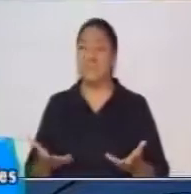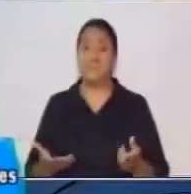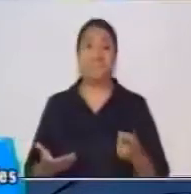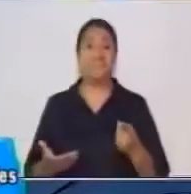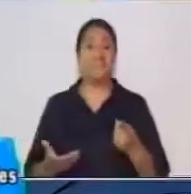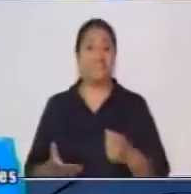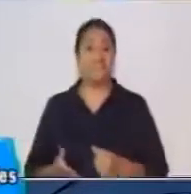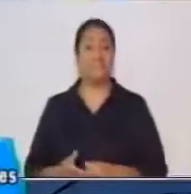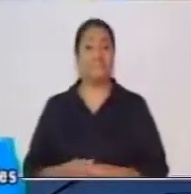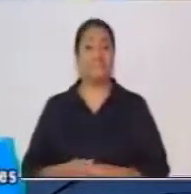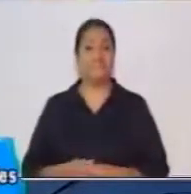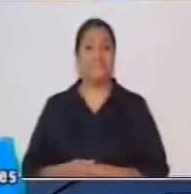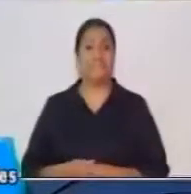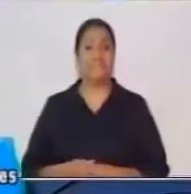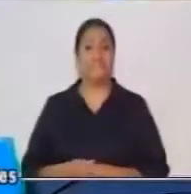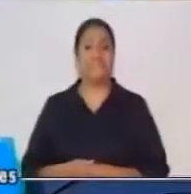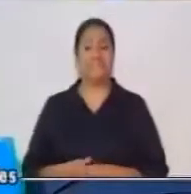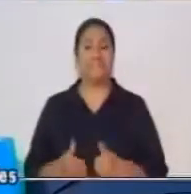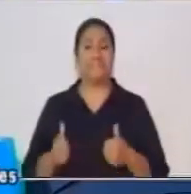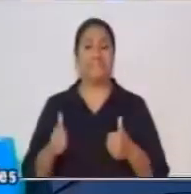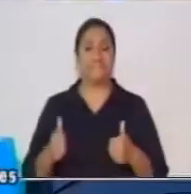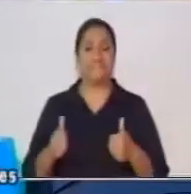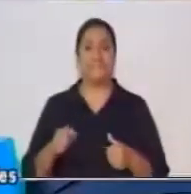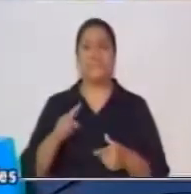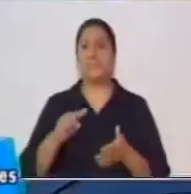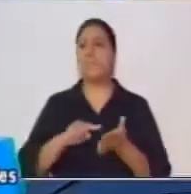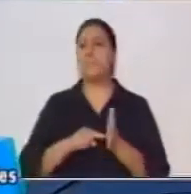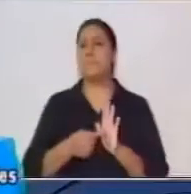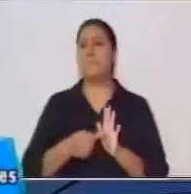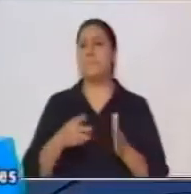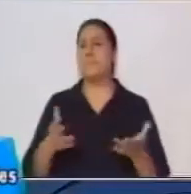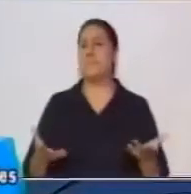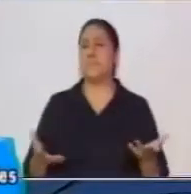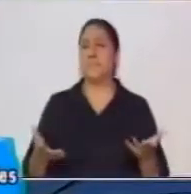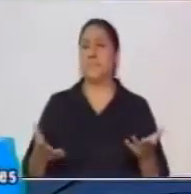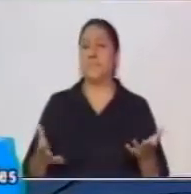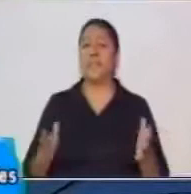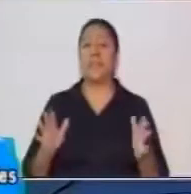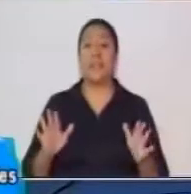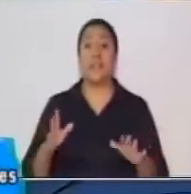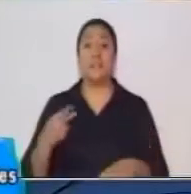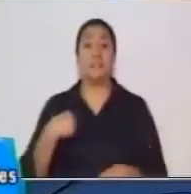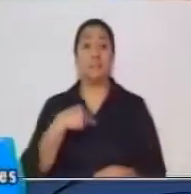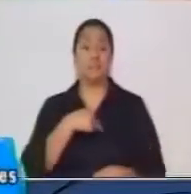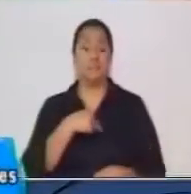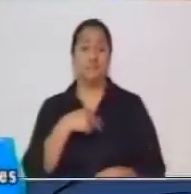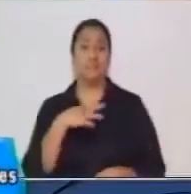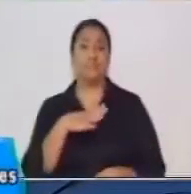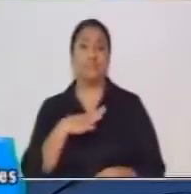Exacto, muy bien. Significa que vamos a tener